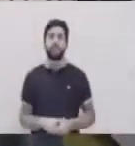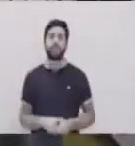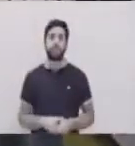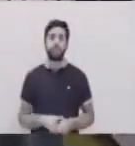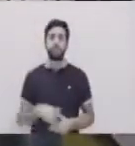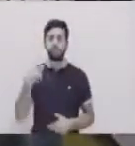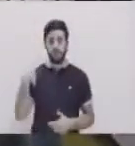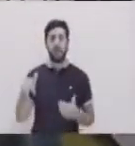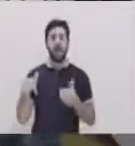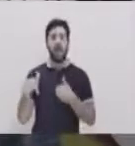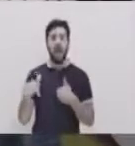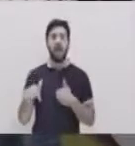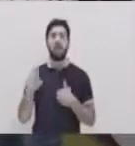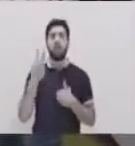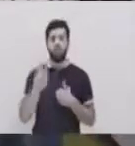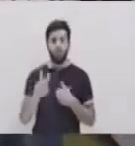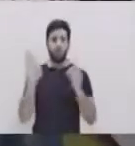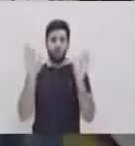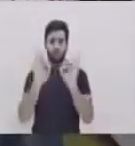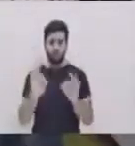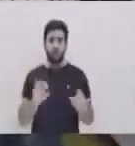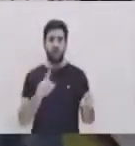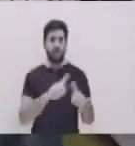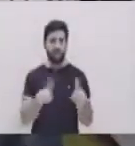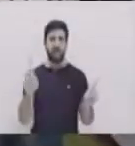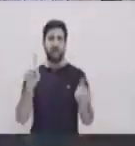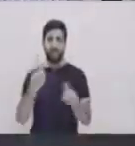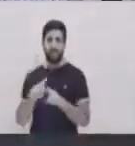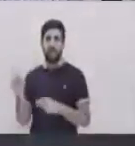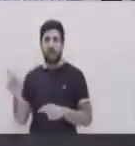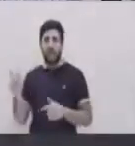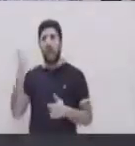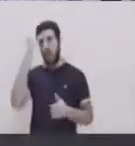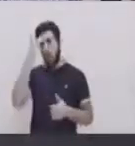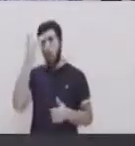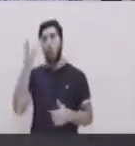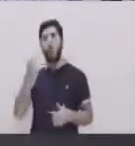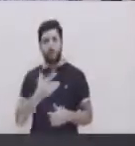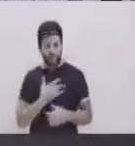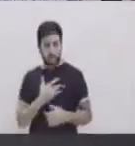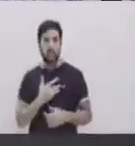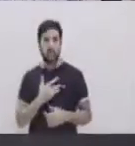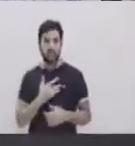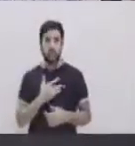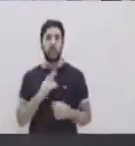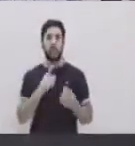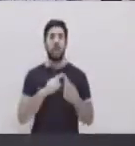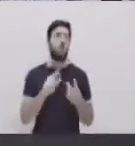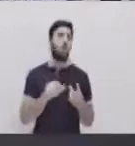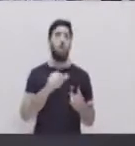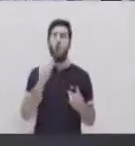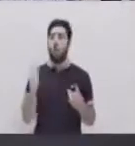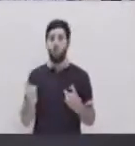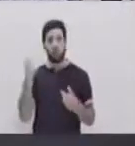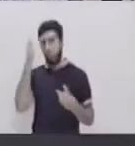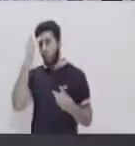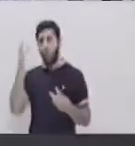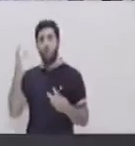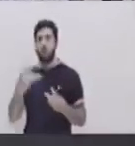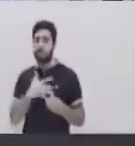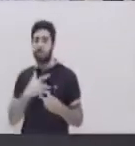hay dos decisiones que tomamos al momento de hablar. Una que es consciente, que son los registros de la lengua, y otra